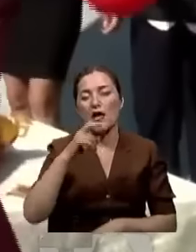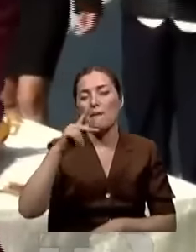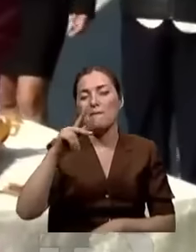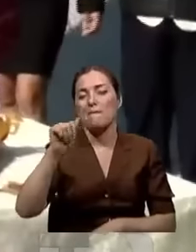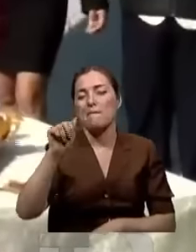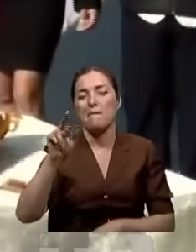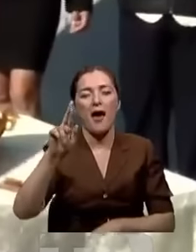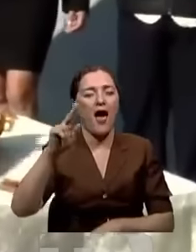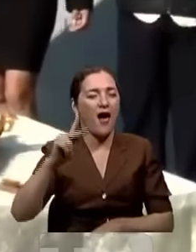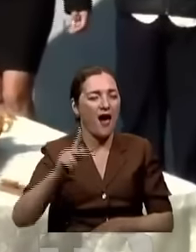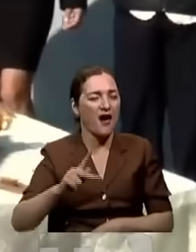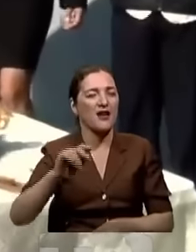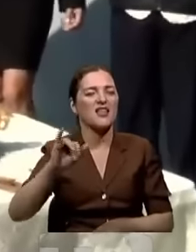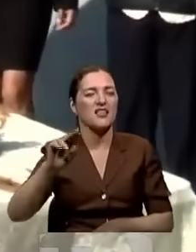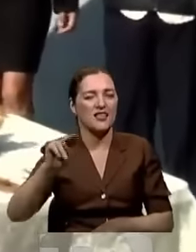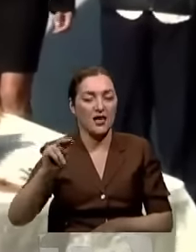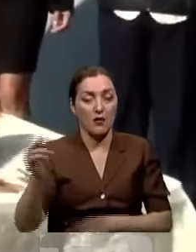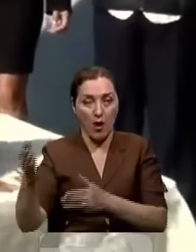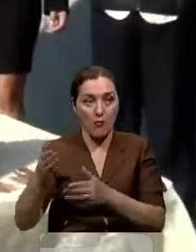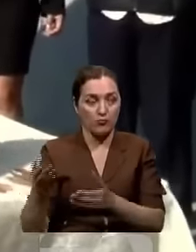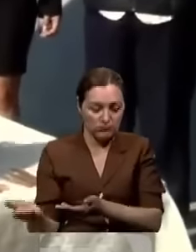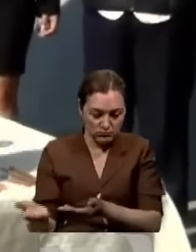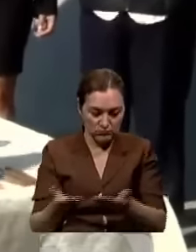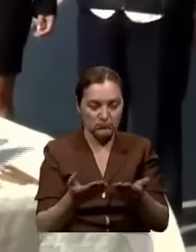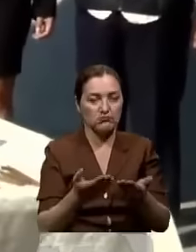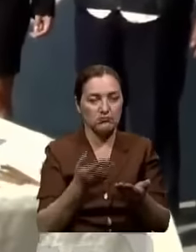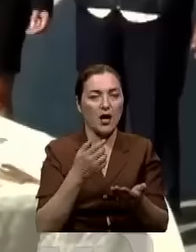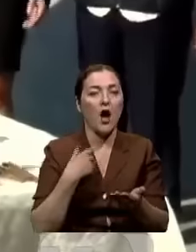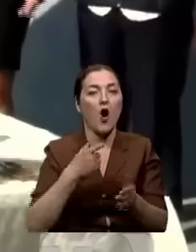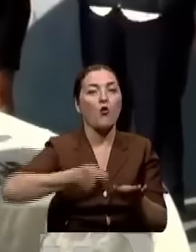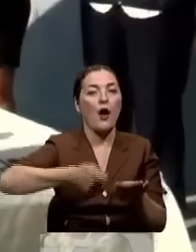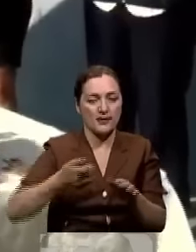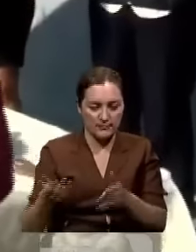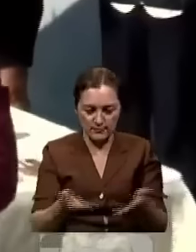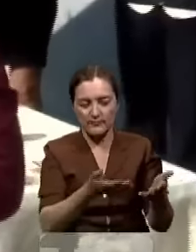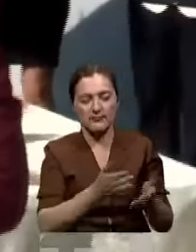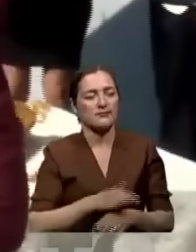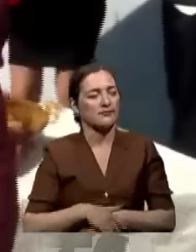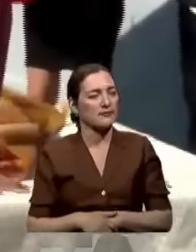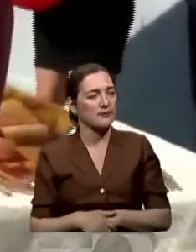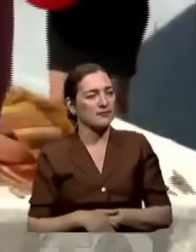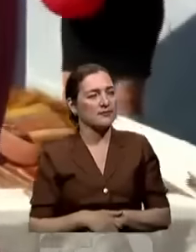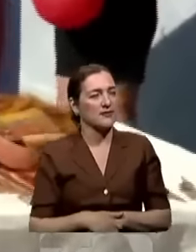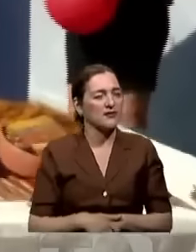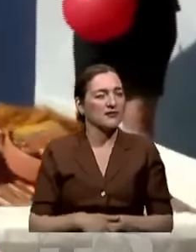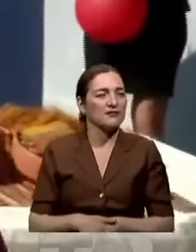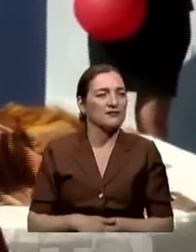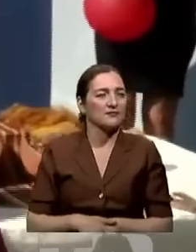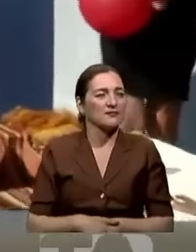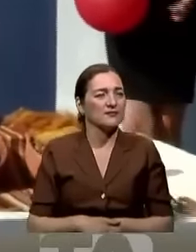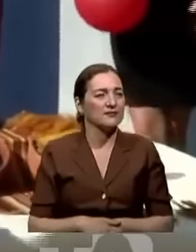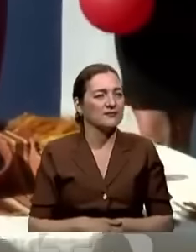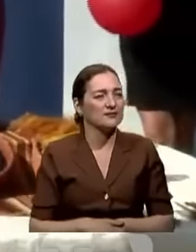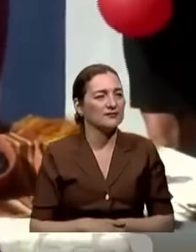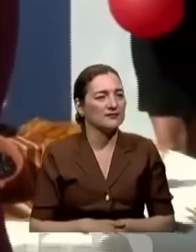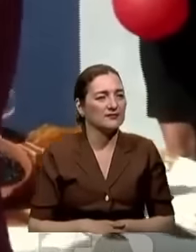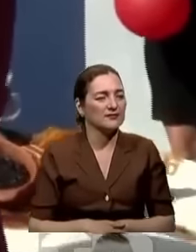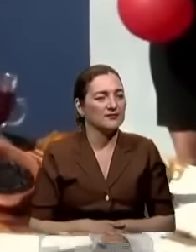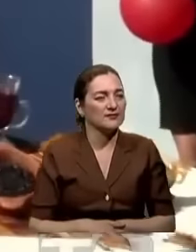Llevemos entonces a nuestros jurados la guagua para que degusten, chef, por favor, mientras nos quedamos mirando todo